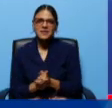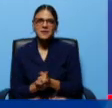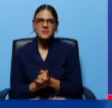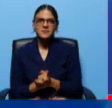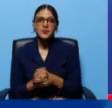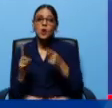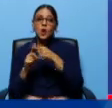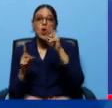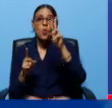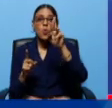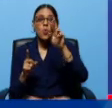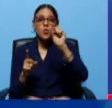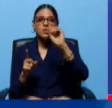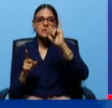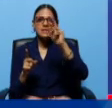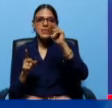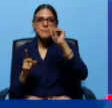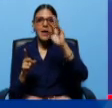Urzimar.